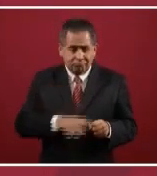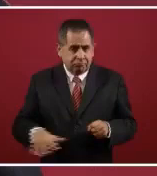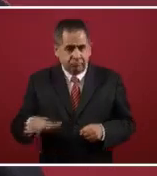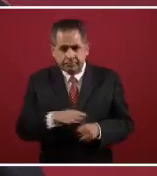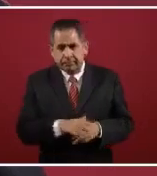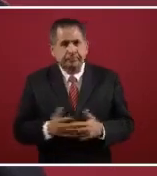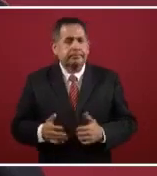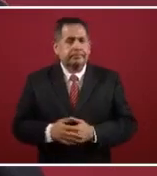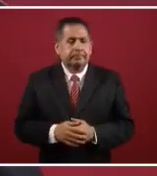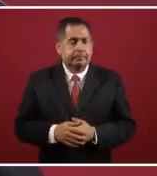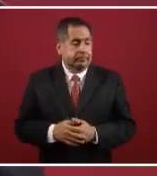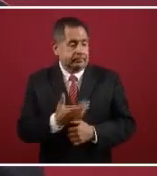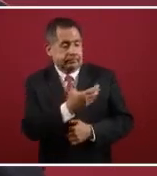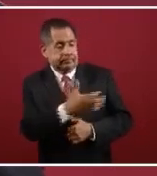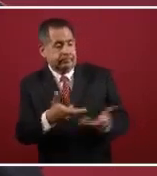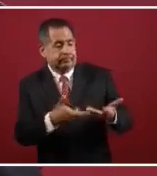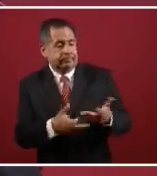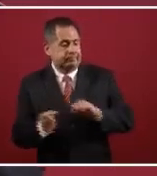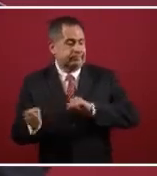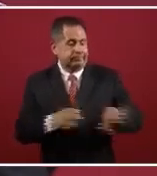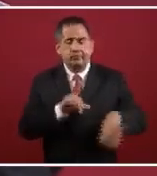qué abandonar el campo y por qué